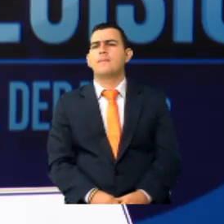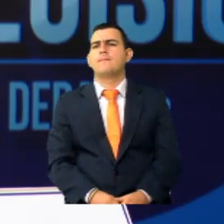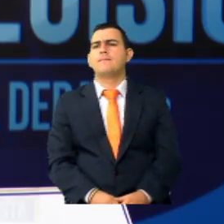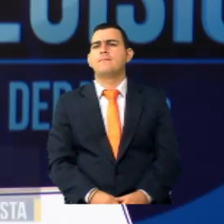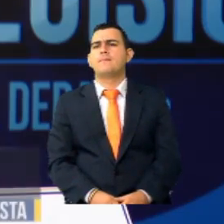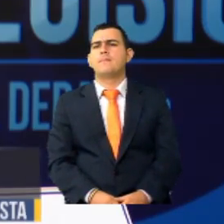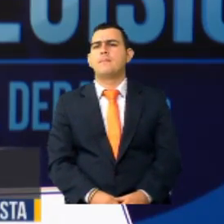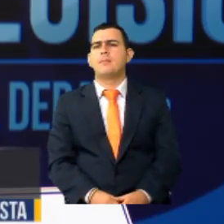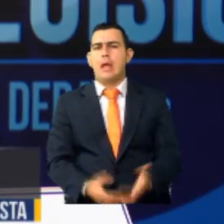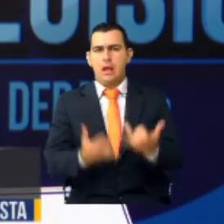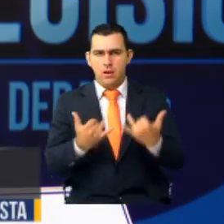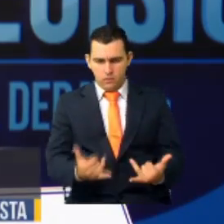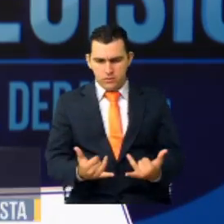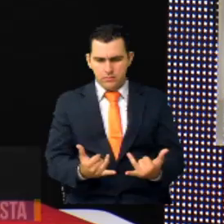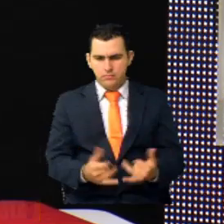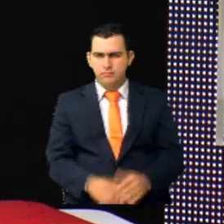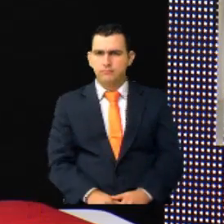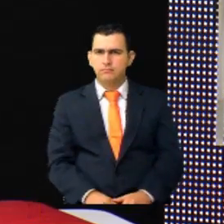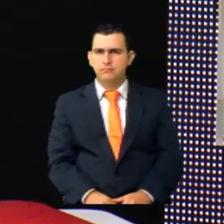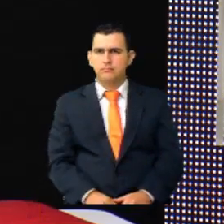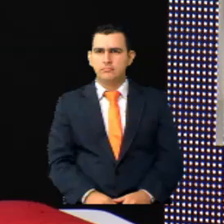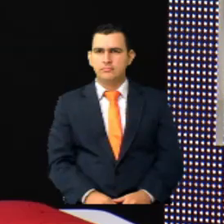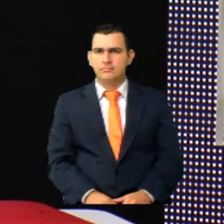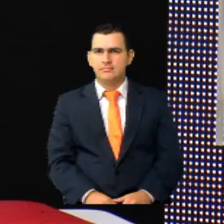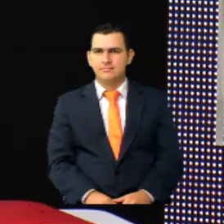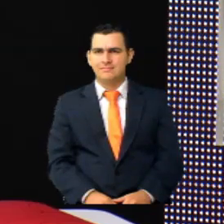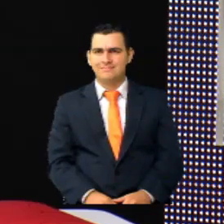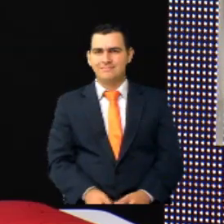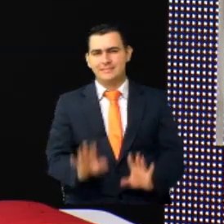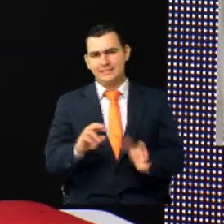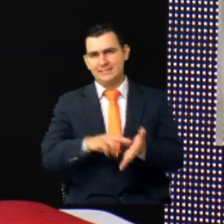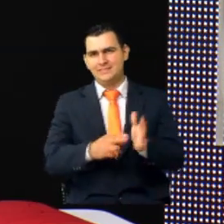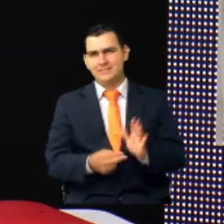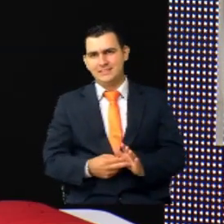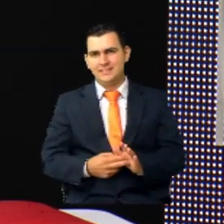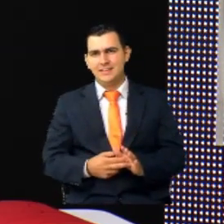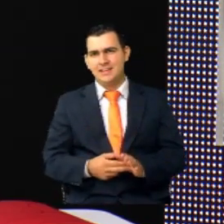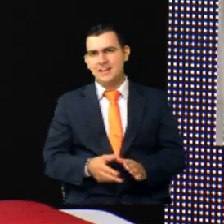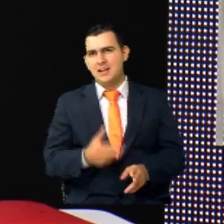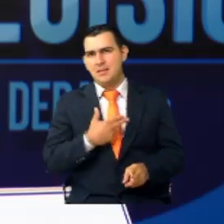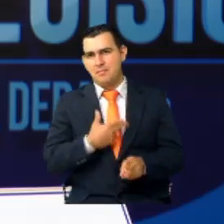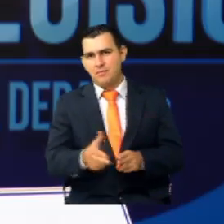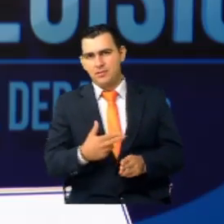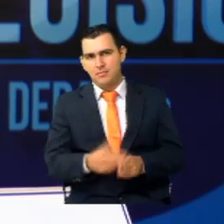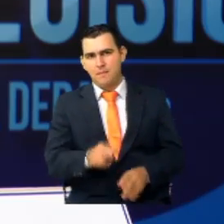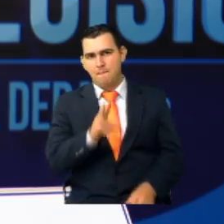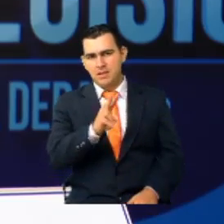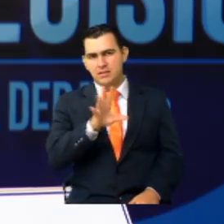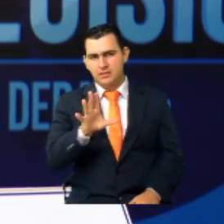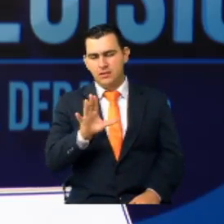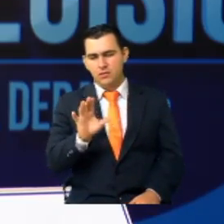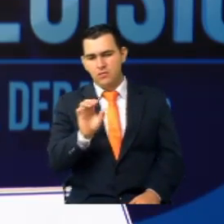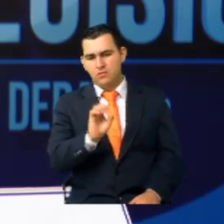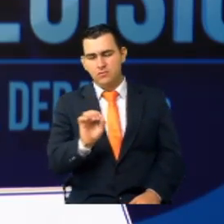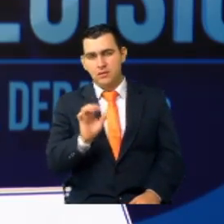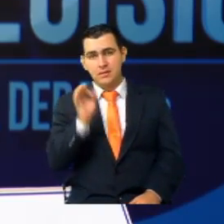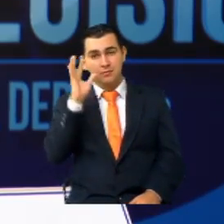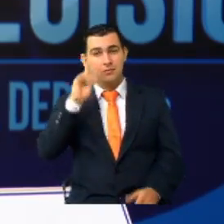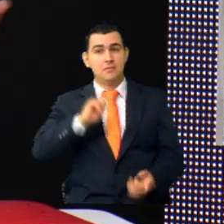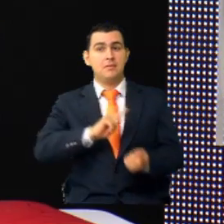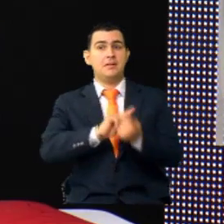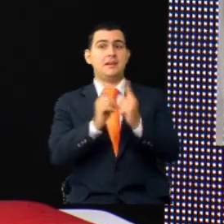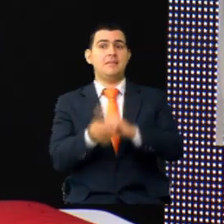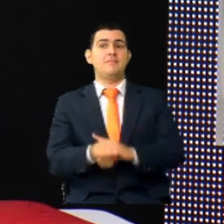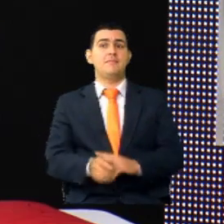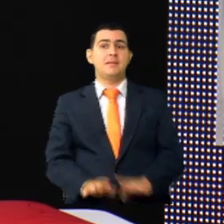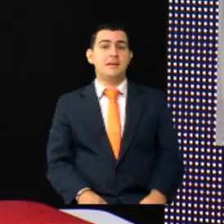el momento. O sea, ¿es posible que antes de que lleguemos al 25 cambie el panorama? La